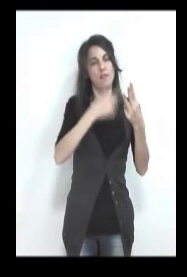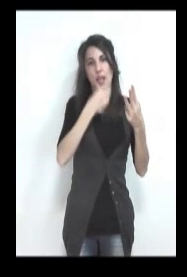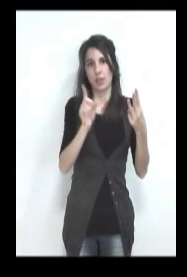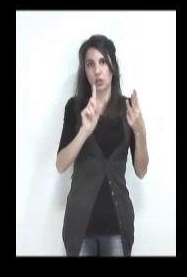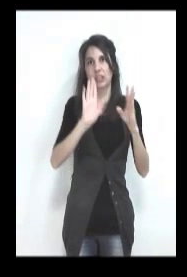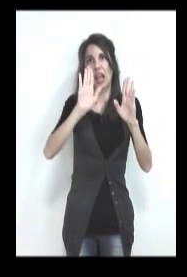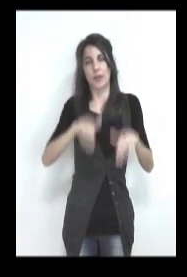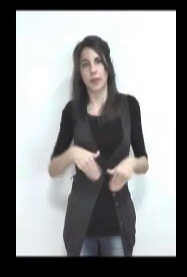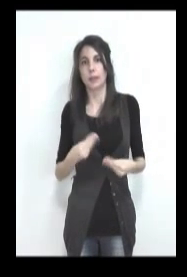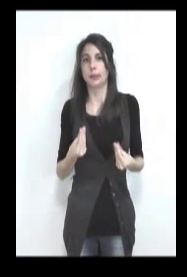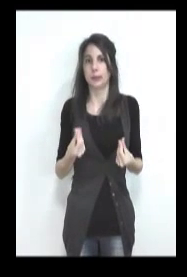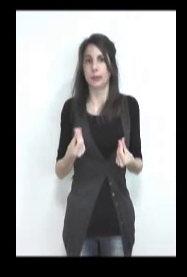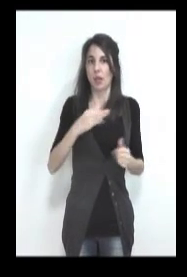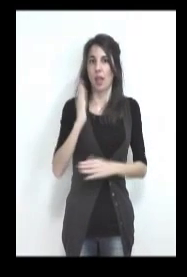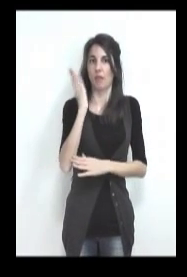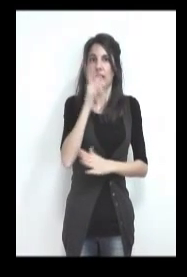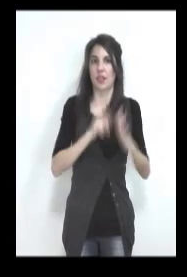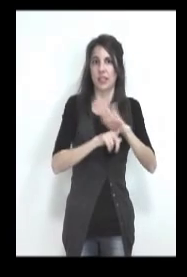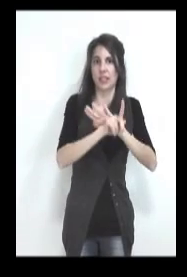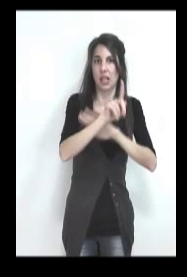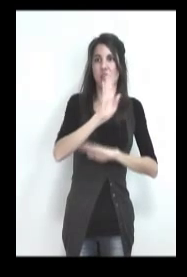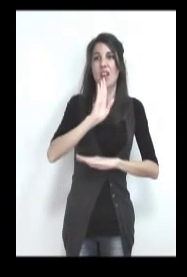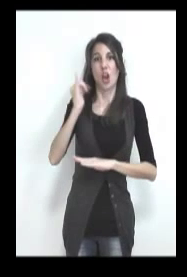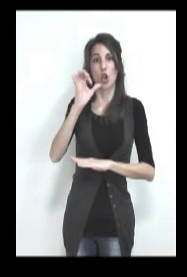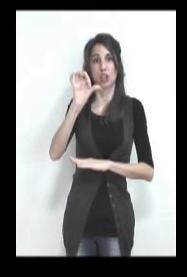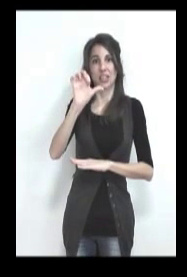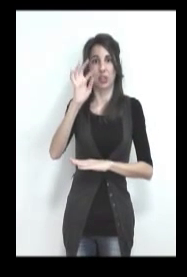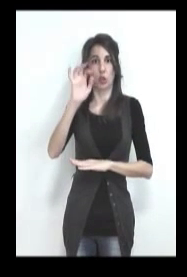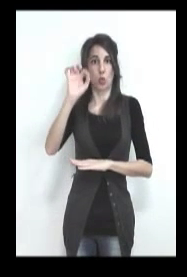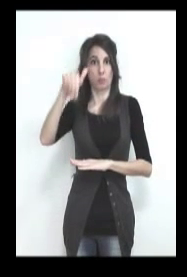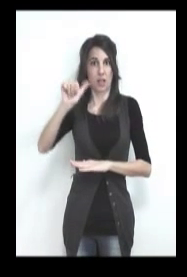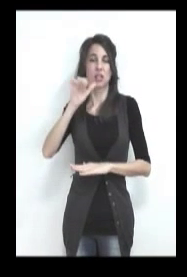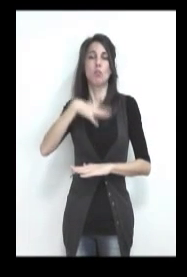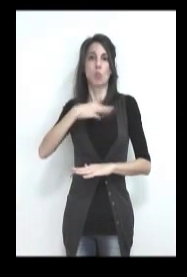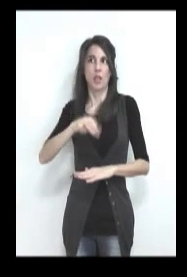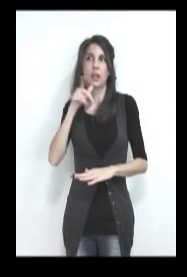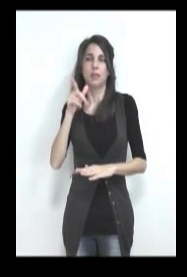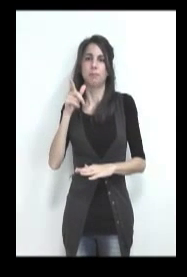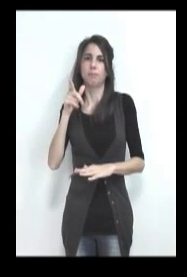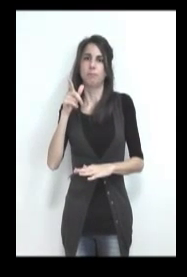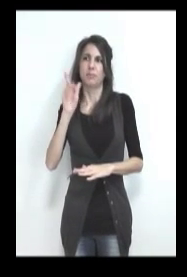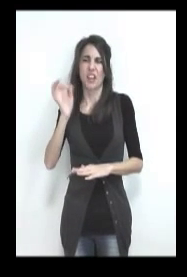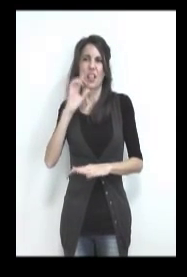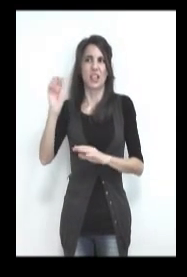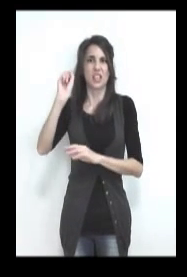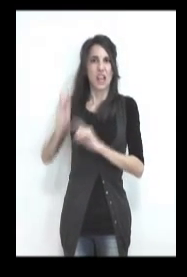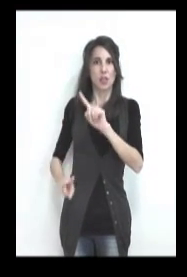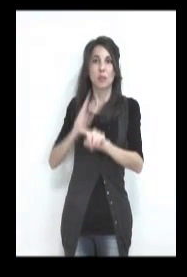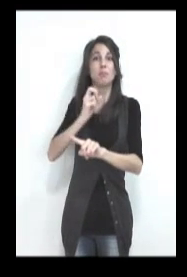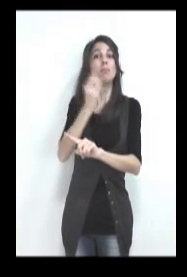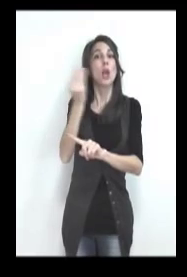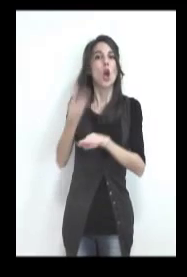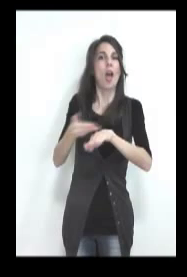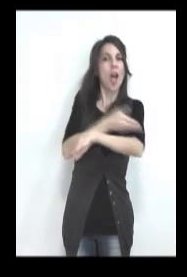y con que comentaba antes José Tomás, donde dice, pues sí, iremos primero a los desarrollos en las zonas más densas, ¿no? Iremos a las